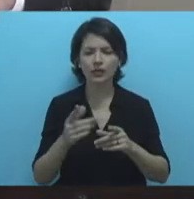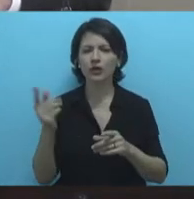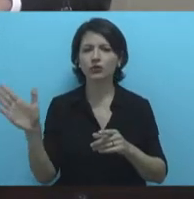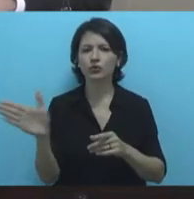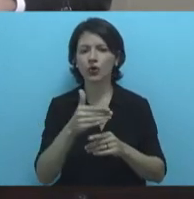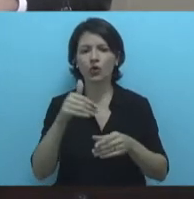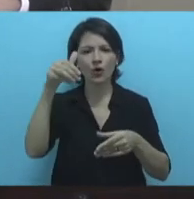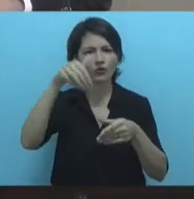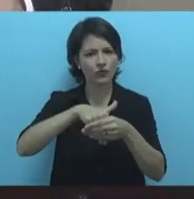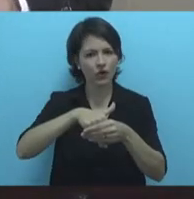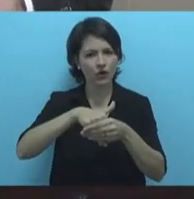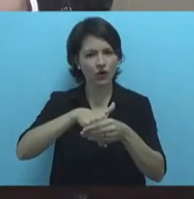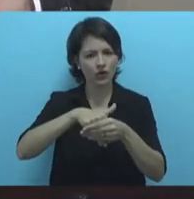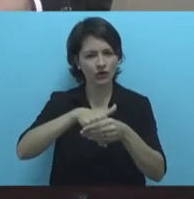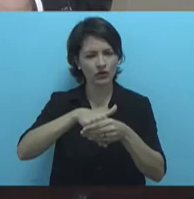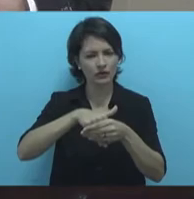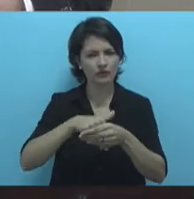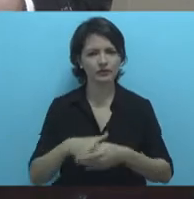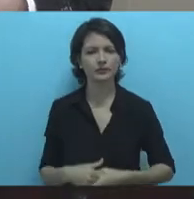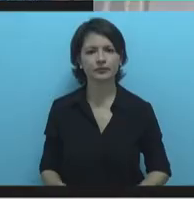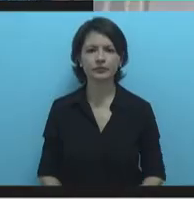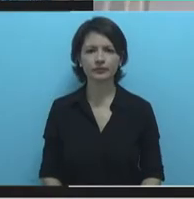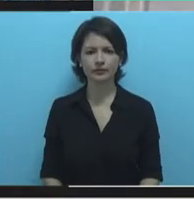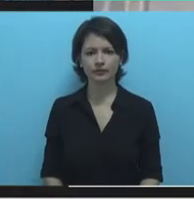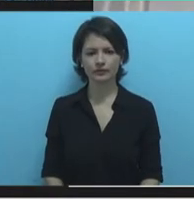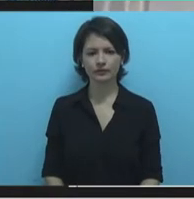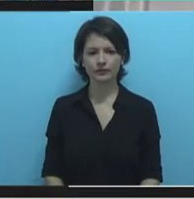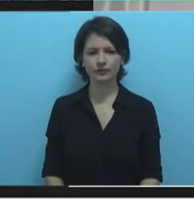a consideración el proyecto en general